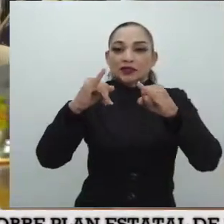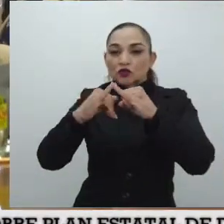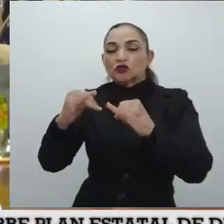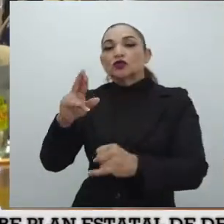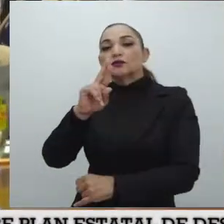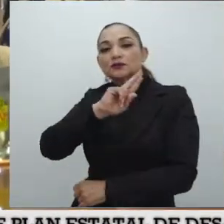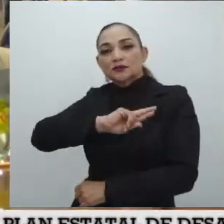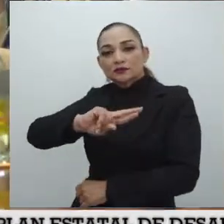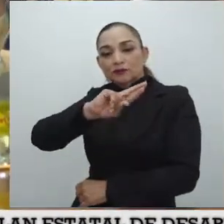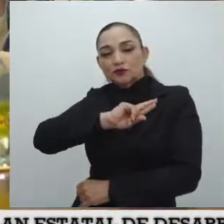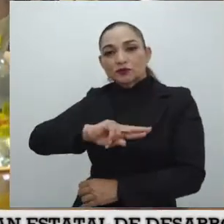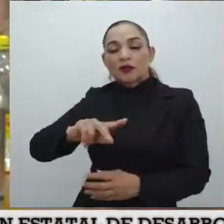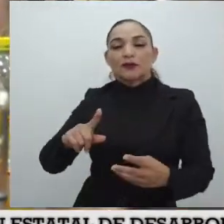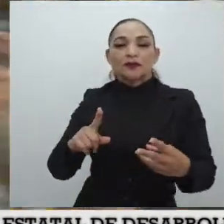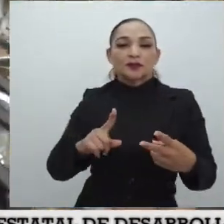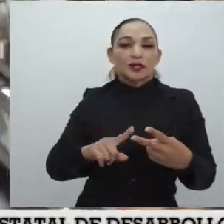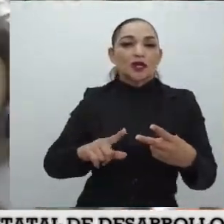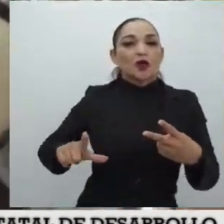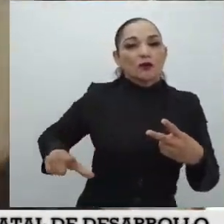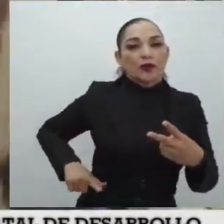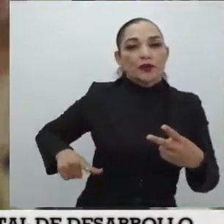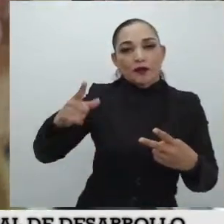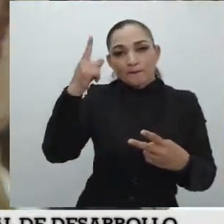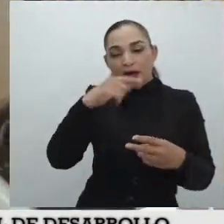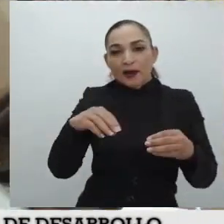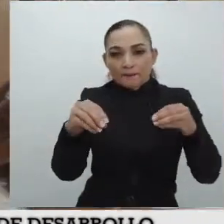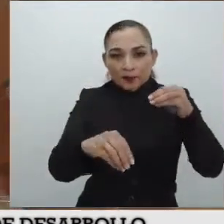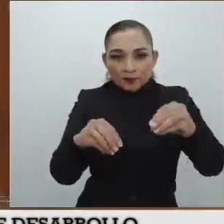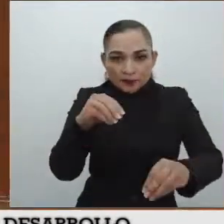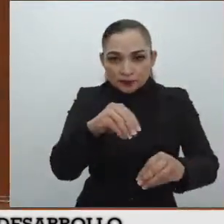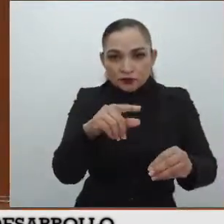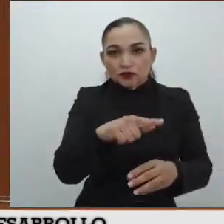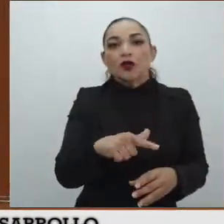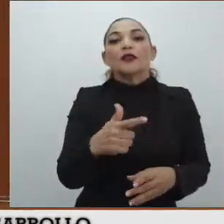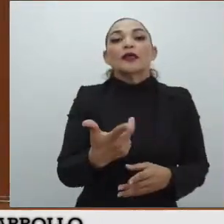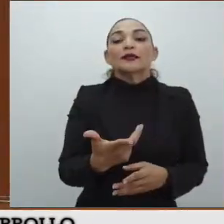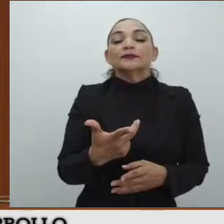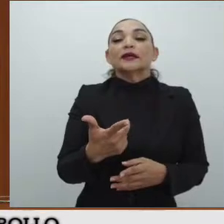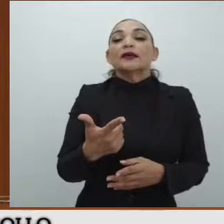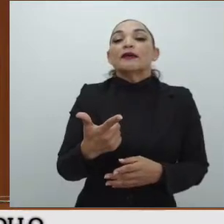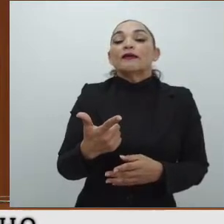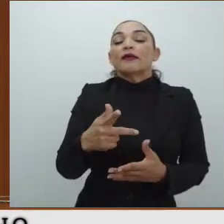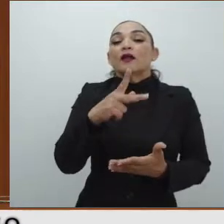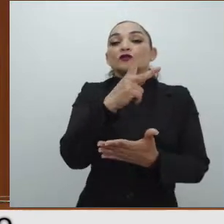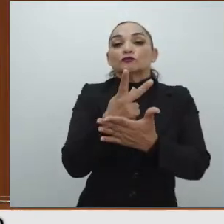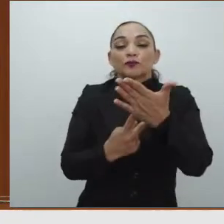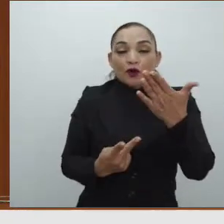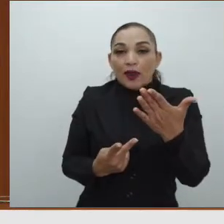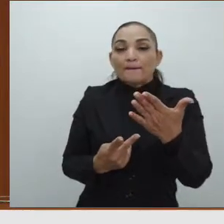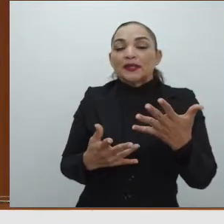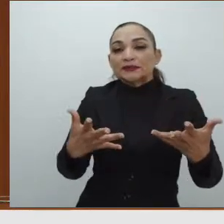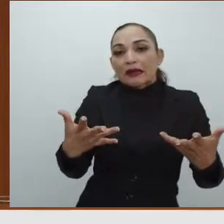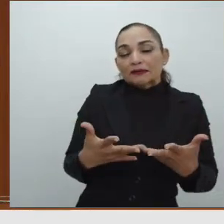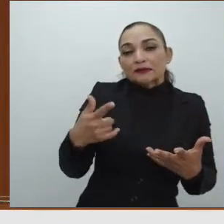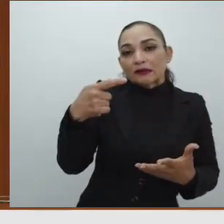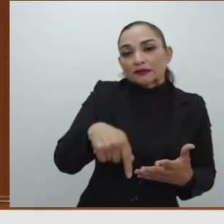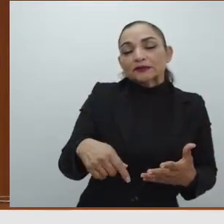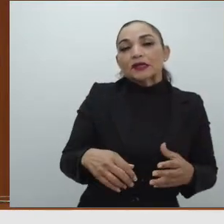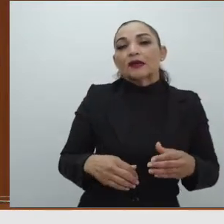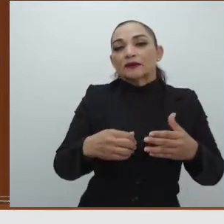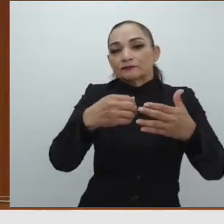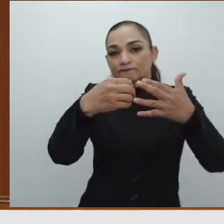la planeación estatal para la ejecución de los programas que deriven de este